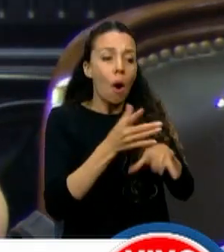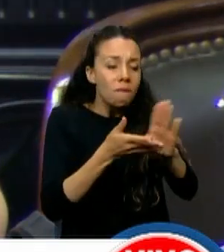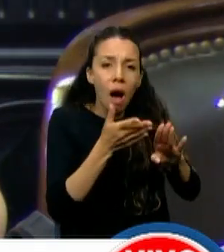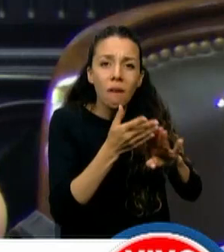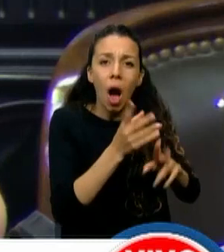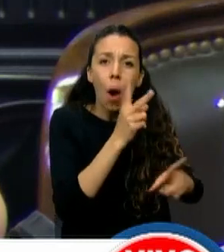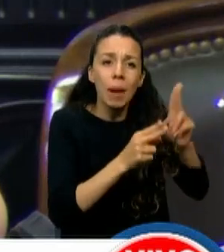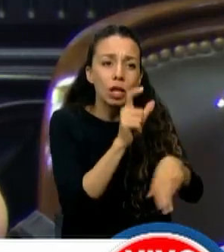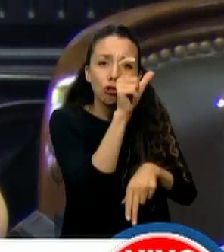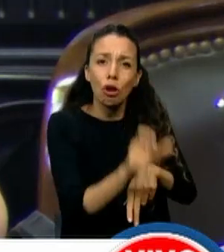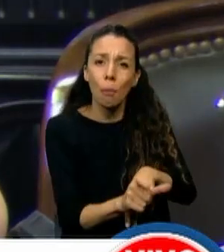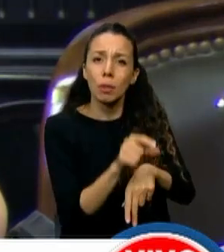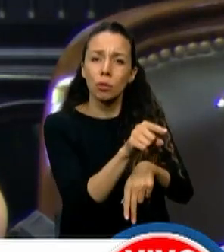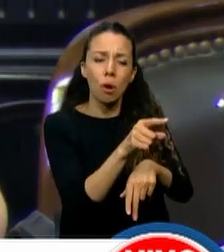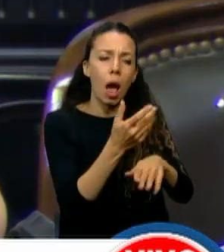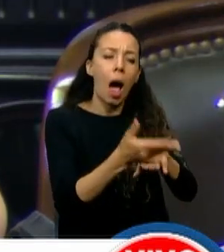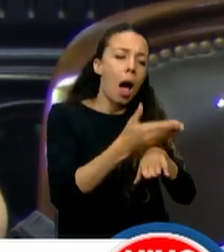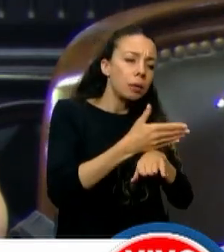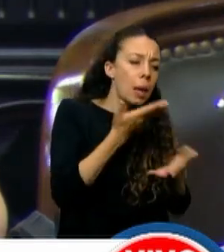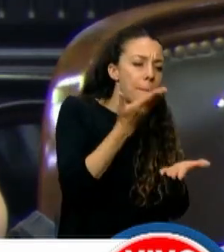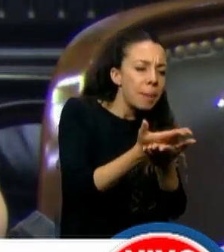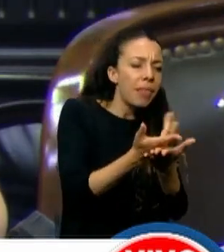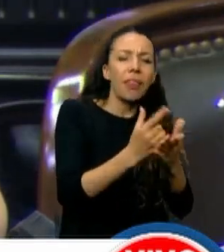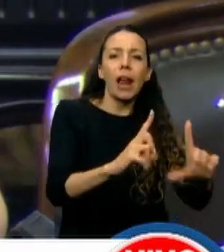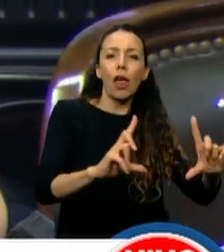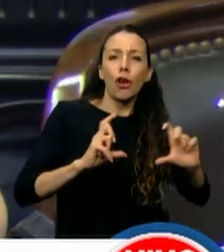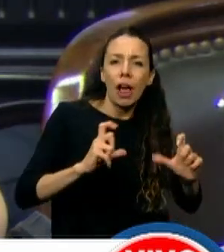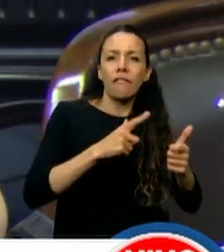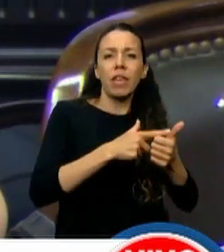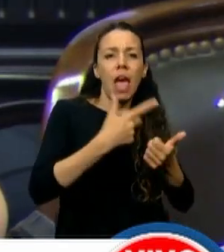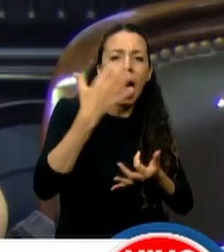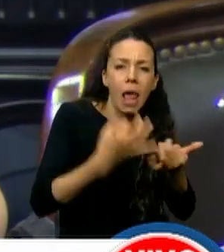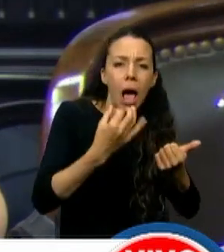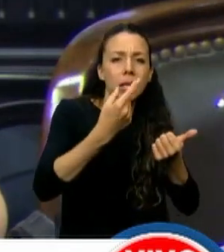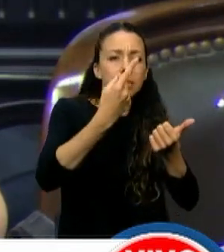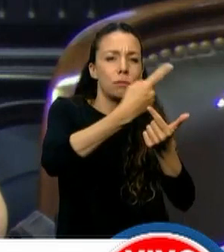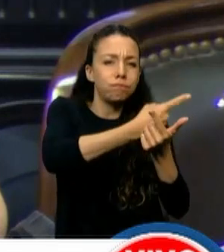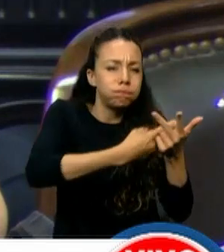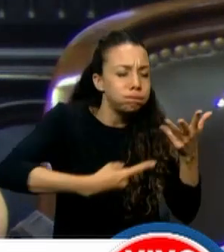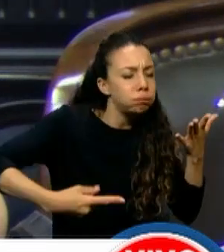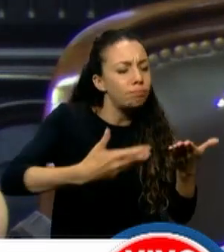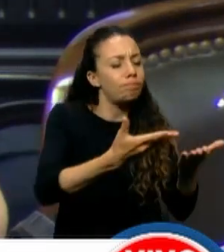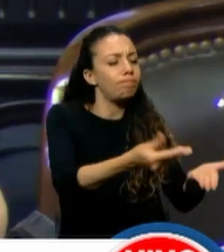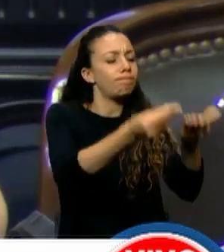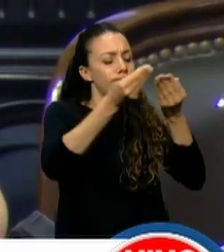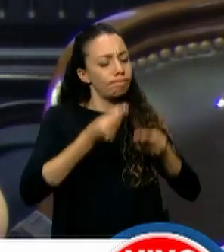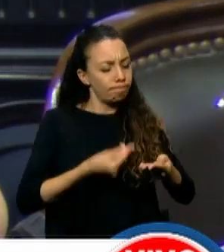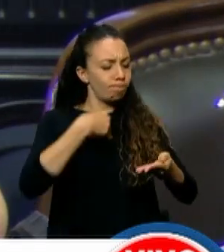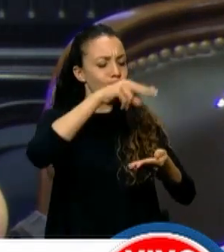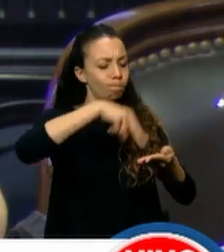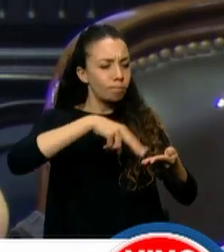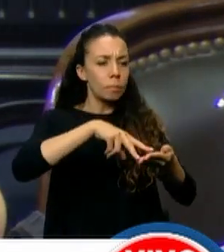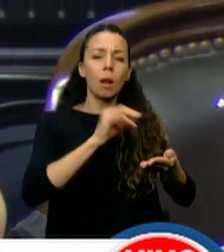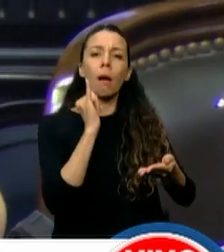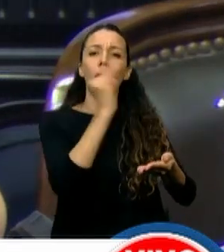los estudios, las radiografías, los análisis, y después de evaluar le dice, vas a tener el año